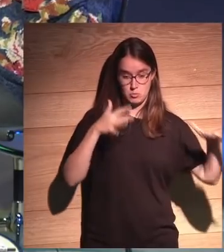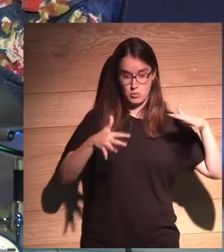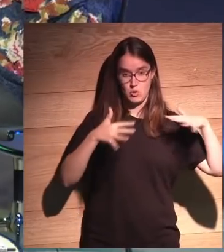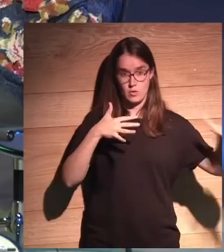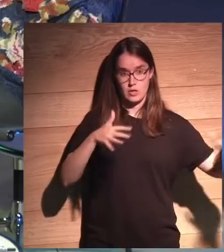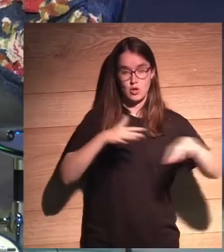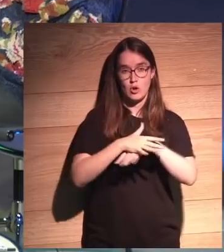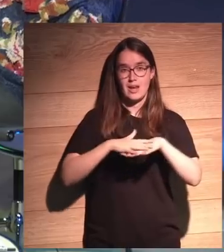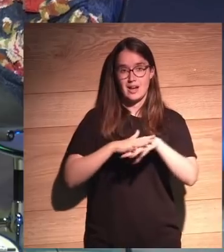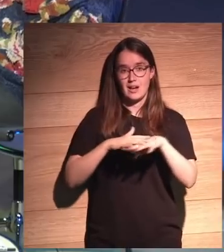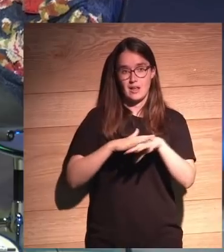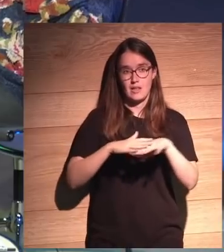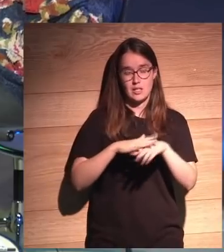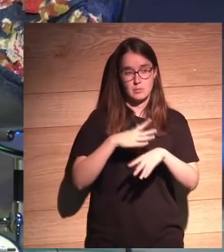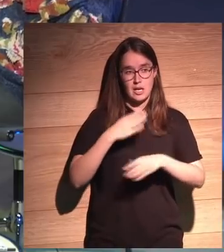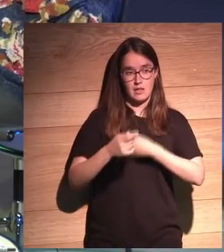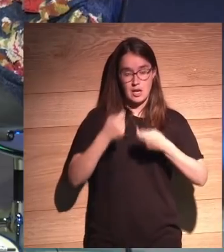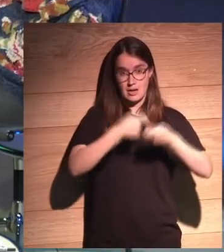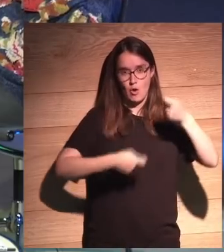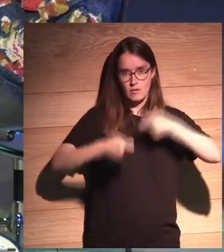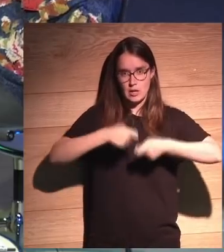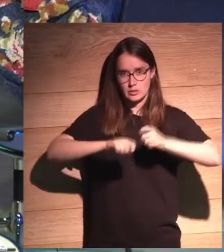través de las redes para hacer el crowdfunding, etcétera.